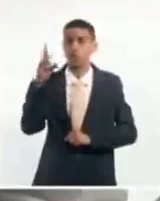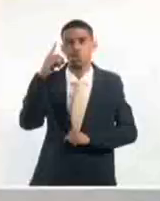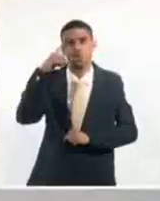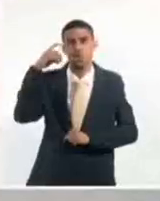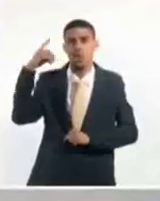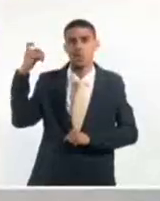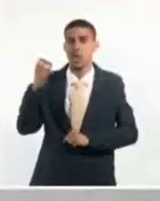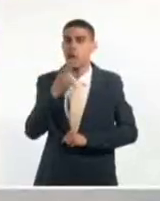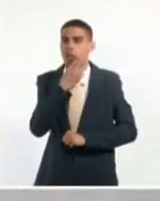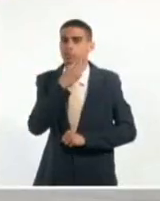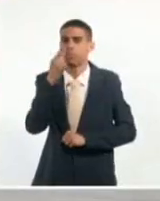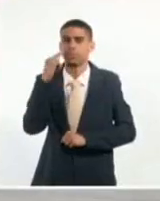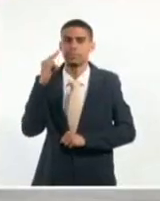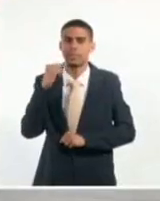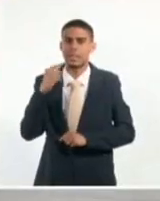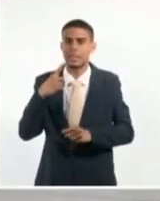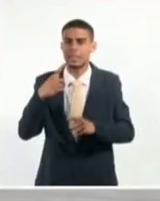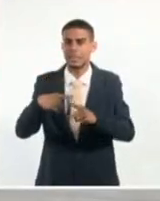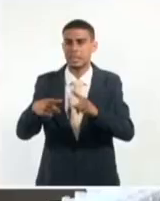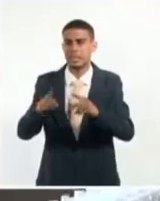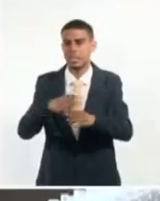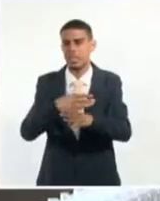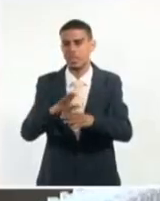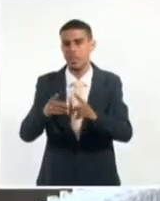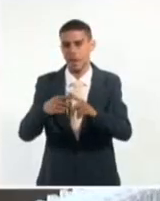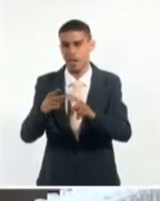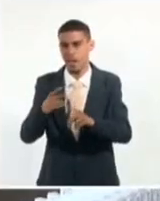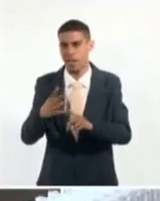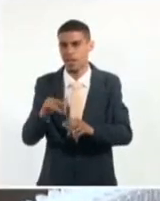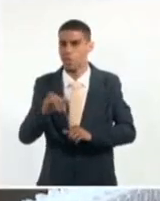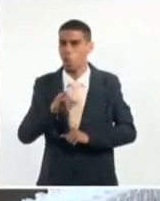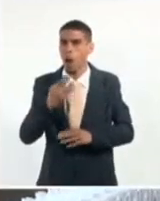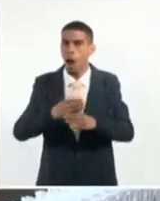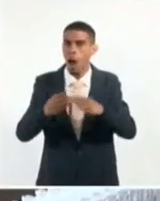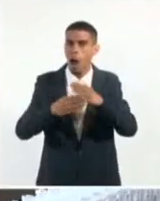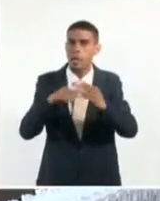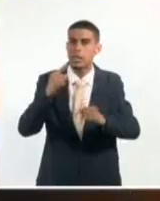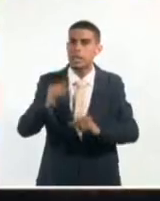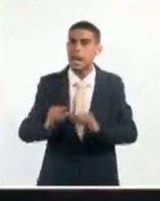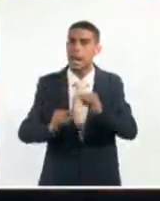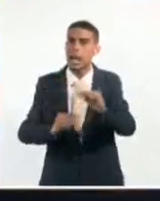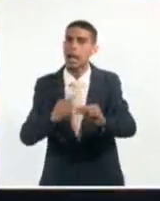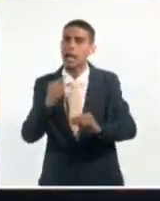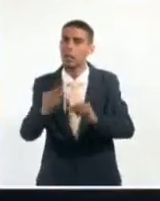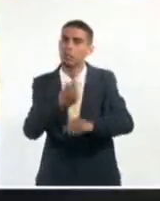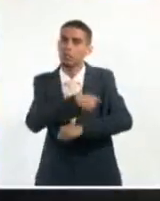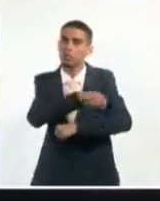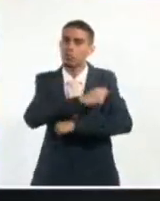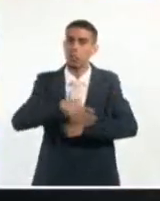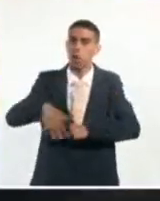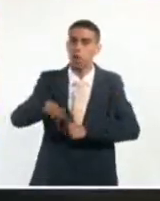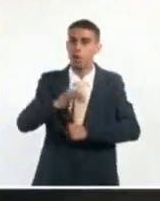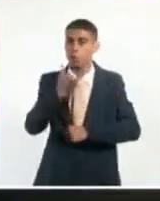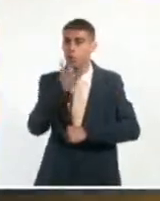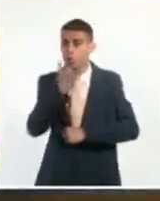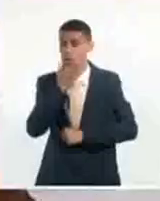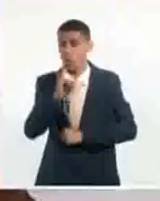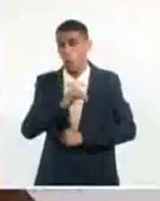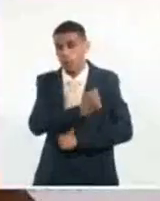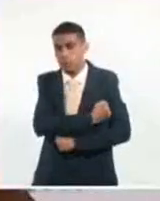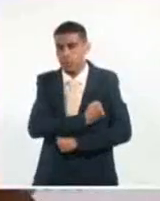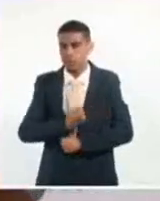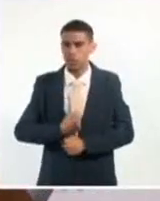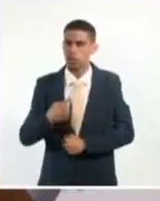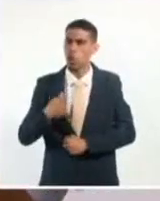próceres, abrazada desde la rebeldía y la creatividad y construida por cada uno de nosotros con nuestros errores y sacrificios.